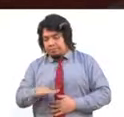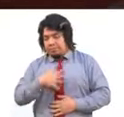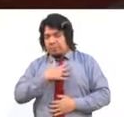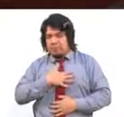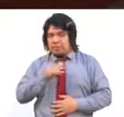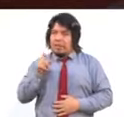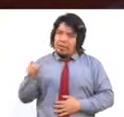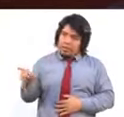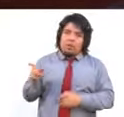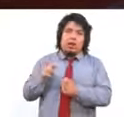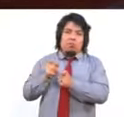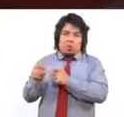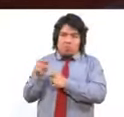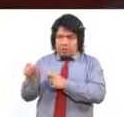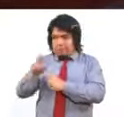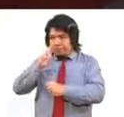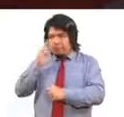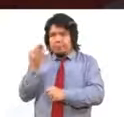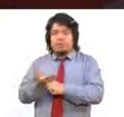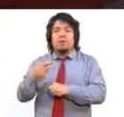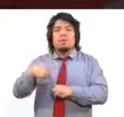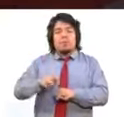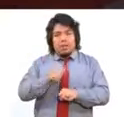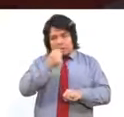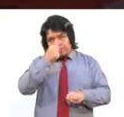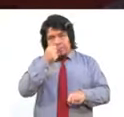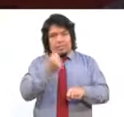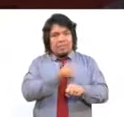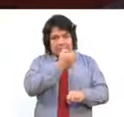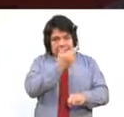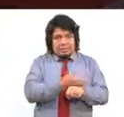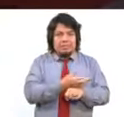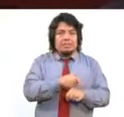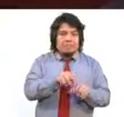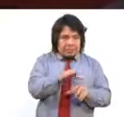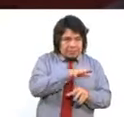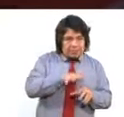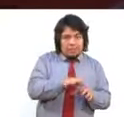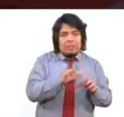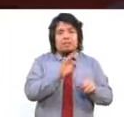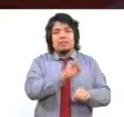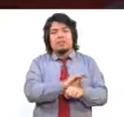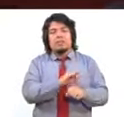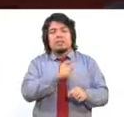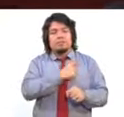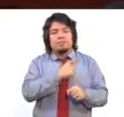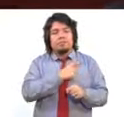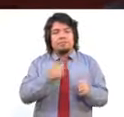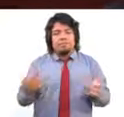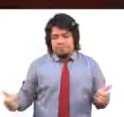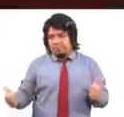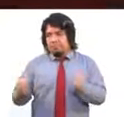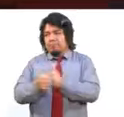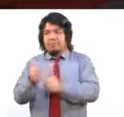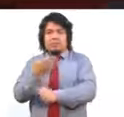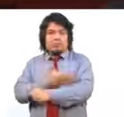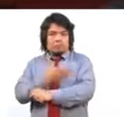Fiscalía General de Justicia, pero la Secretaría de Seguridad Ciudadana, a través de la Unidad Especializada de Género, le da ese